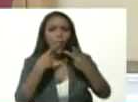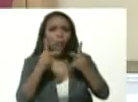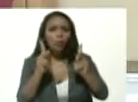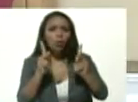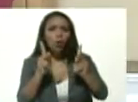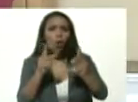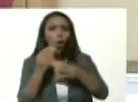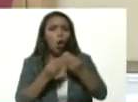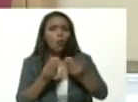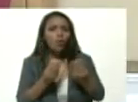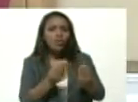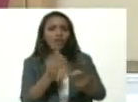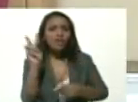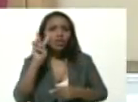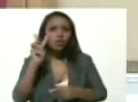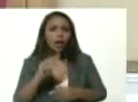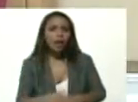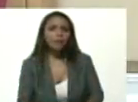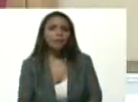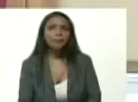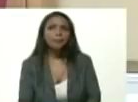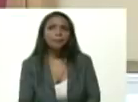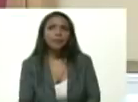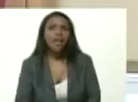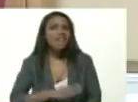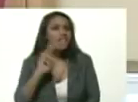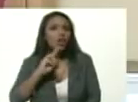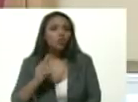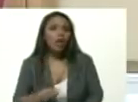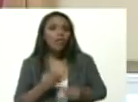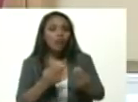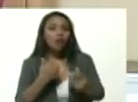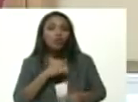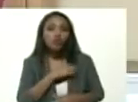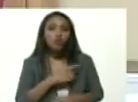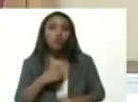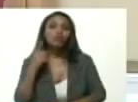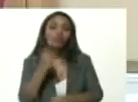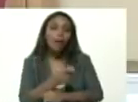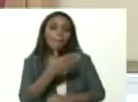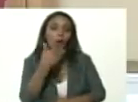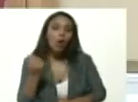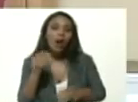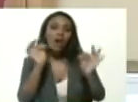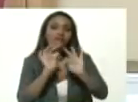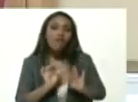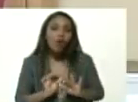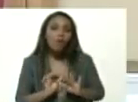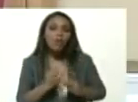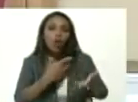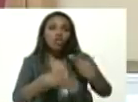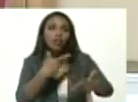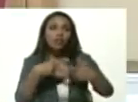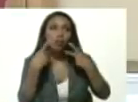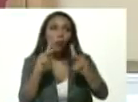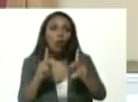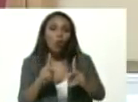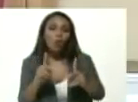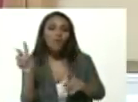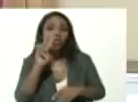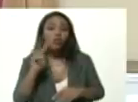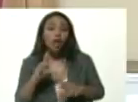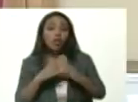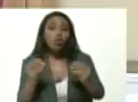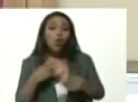los garantiza Venezuela, pues. Venezuela garantiza. Nosotros lo que tenemos que mejorar la calidad de los servicios públicos, pero en Venezuela es la garantía de todos